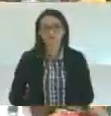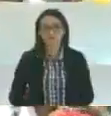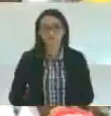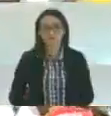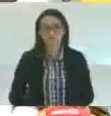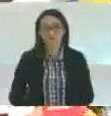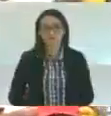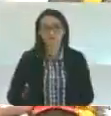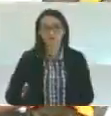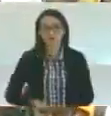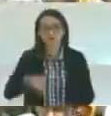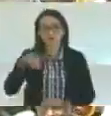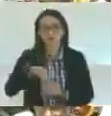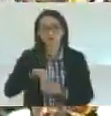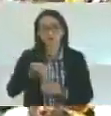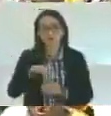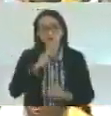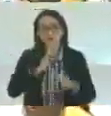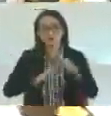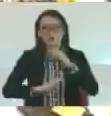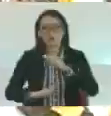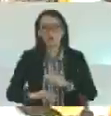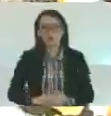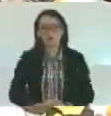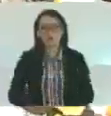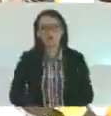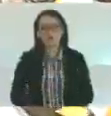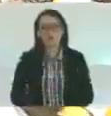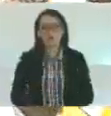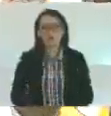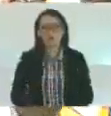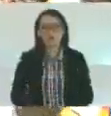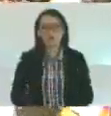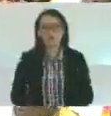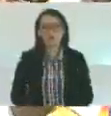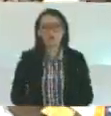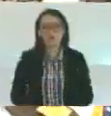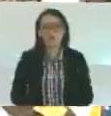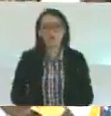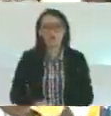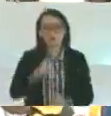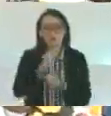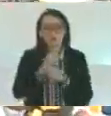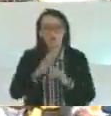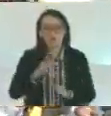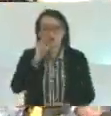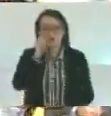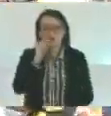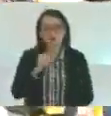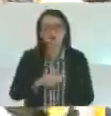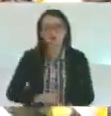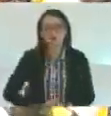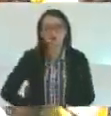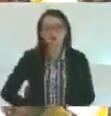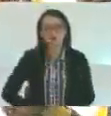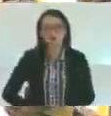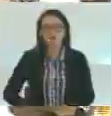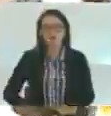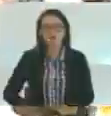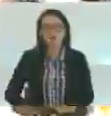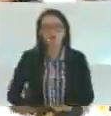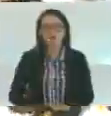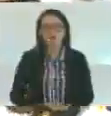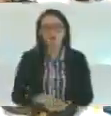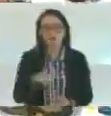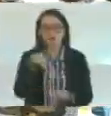Con el voto de los humildes, con el voto de los trabajadores y las trabajadoras, con